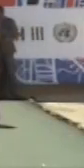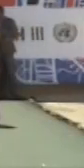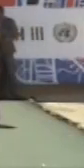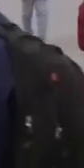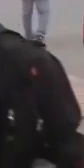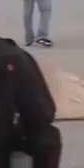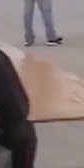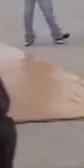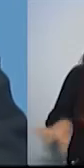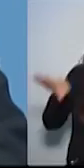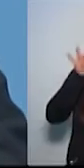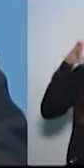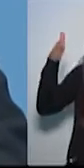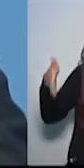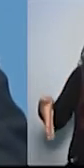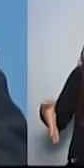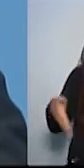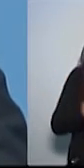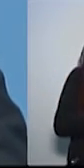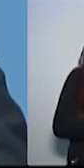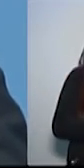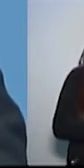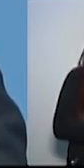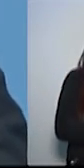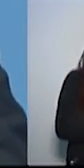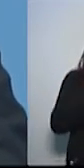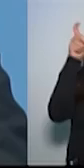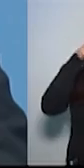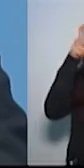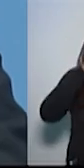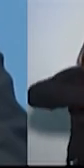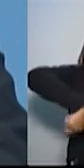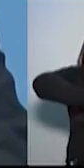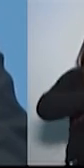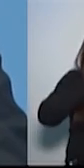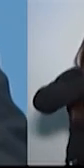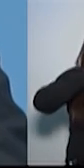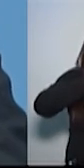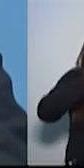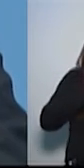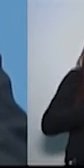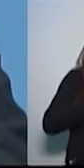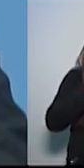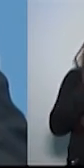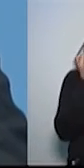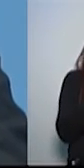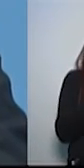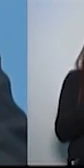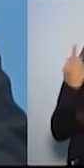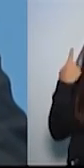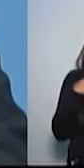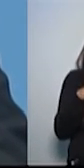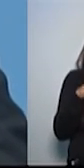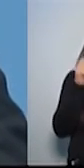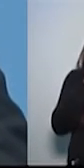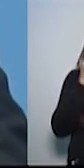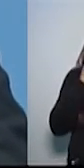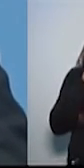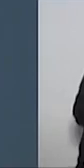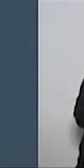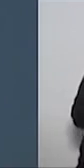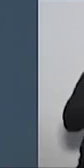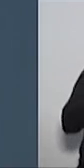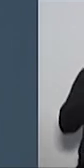en reconocerlo. Necesitamos ciudades con economías urbanas sostenibles, integradoras y en armonía con la